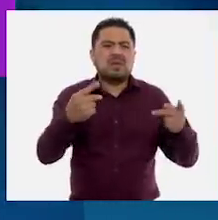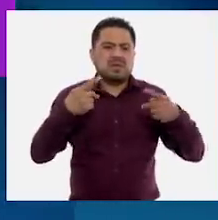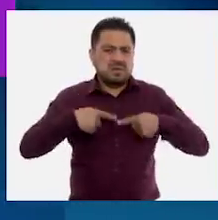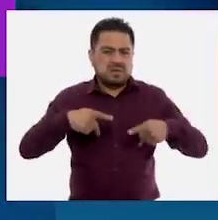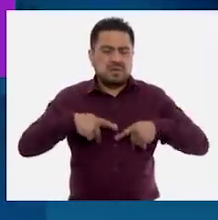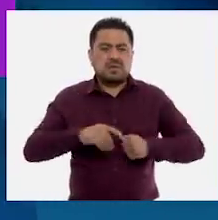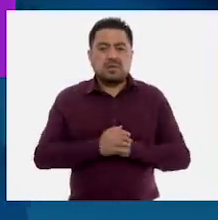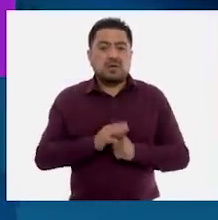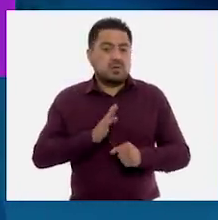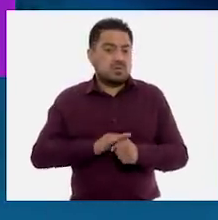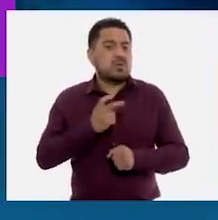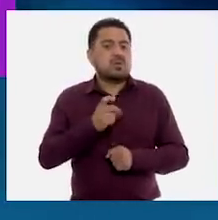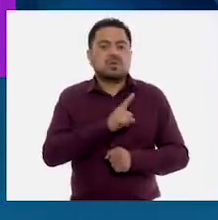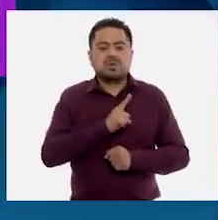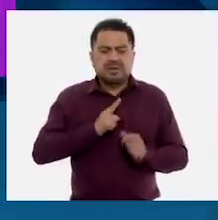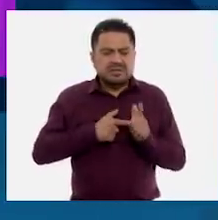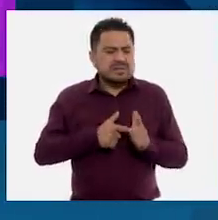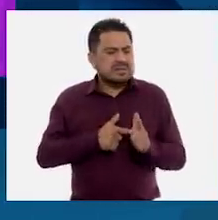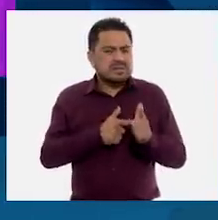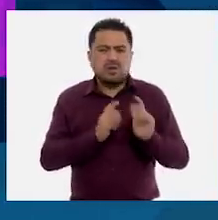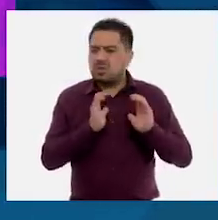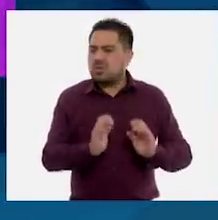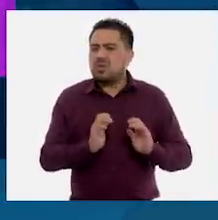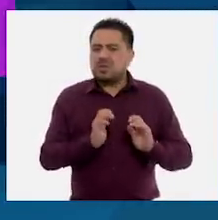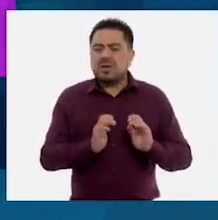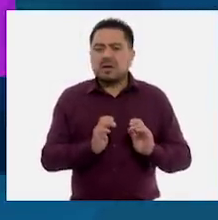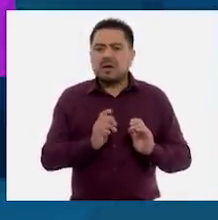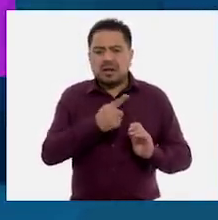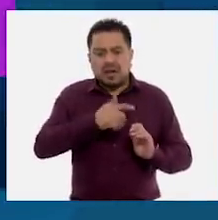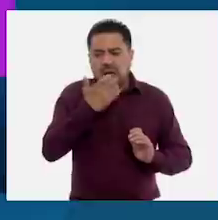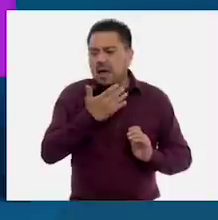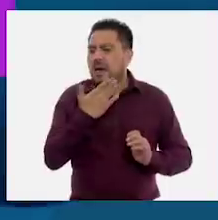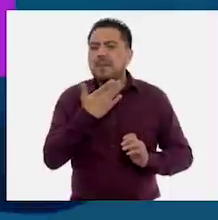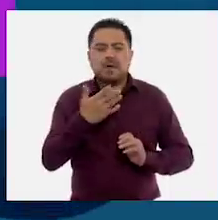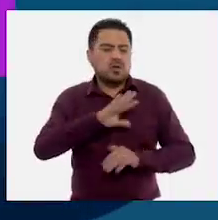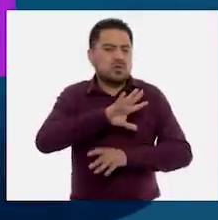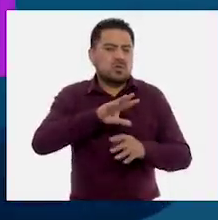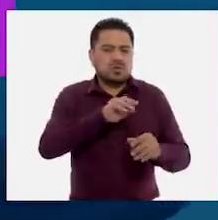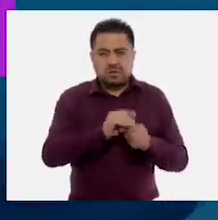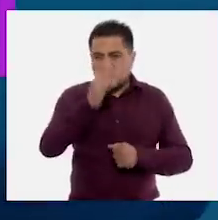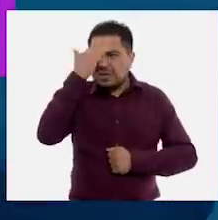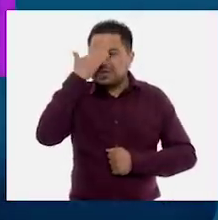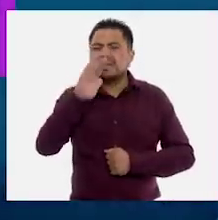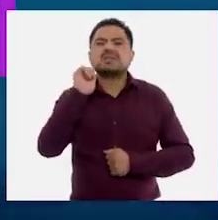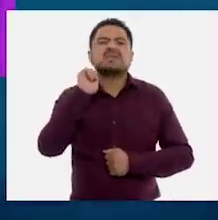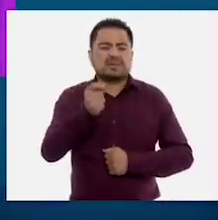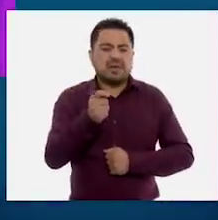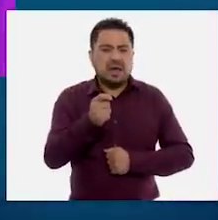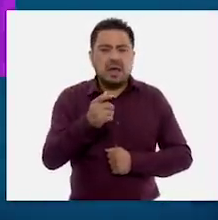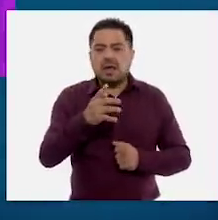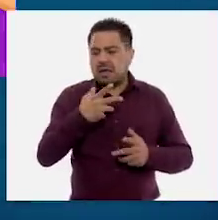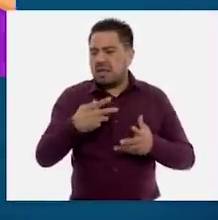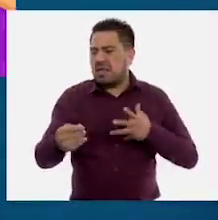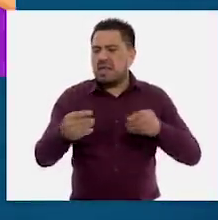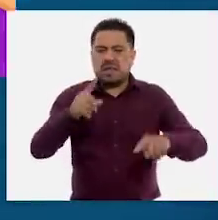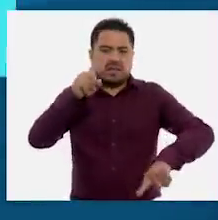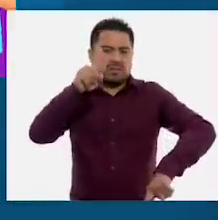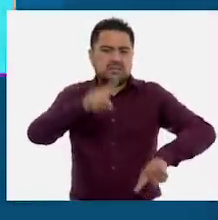personas. Por eso hay que continuar cuidándonos siguiendo las buenas prácticas que ya todos conocemos para evitar contagiarnos.